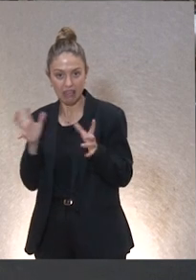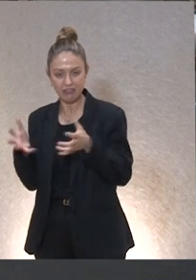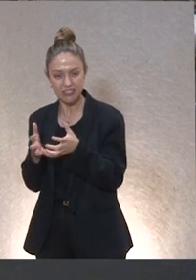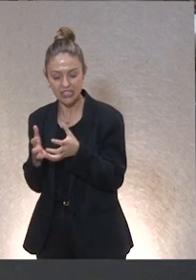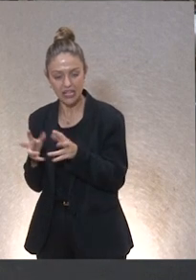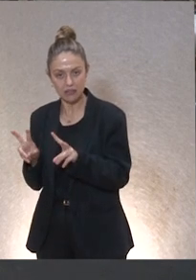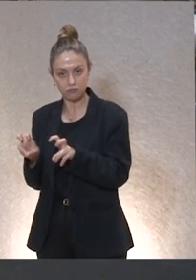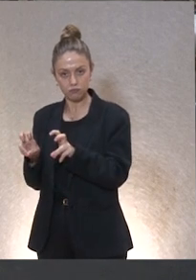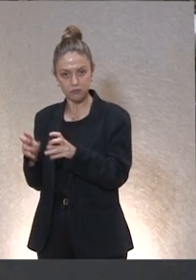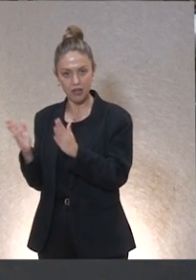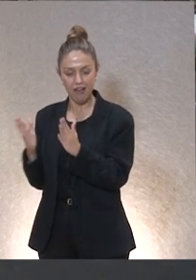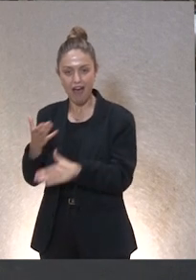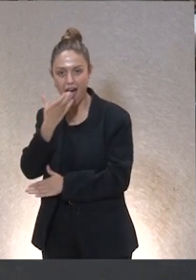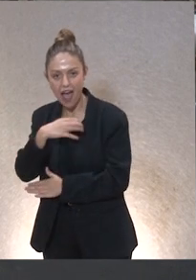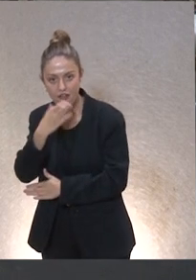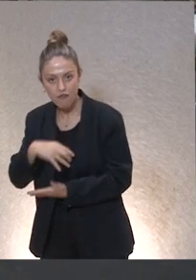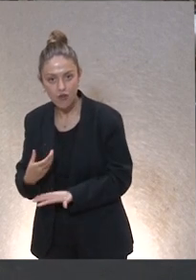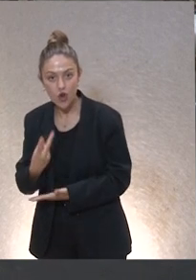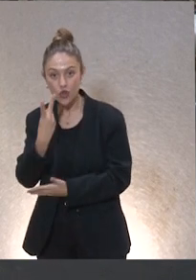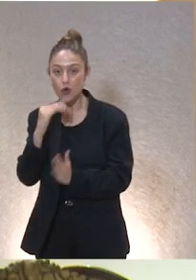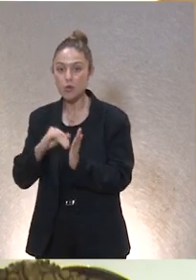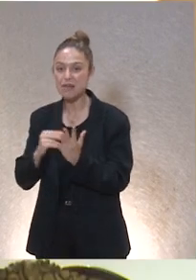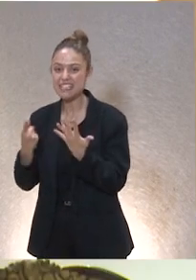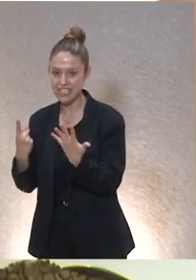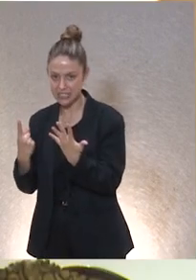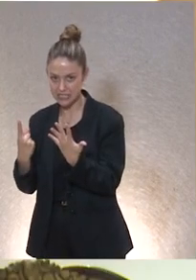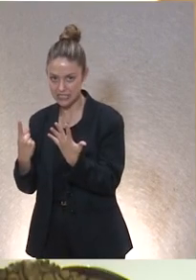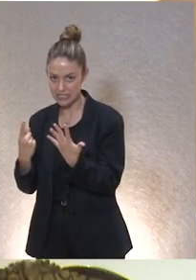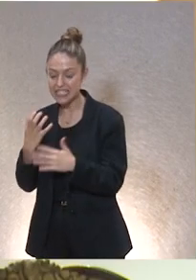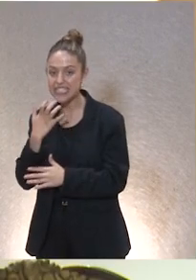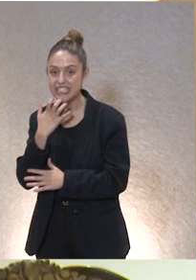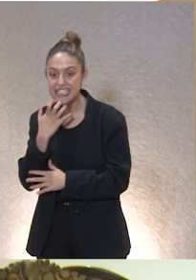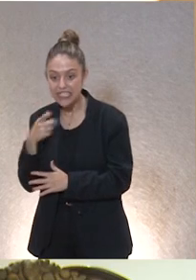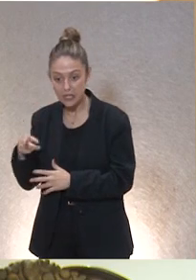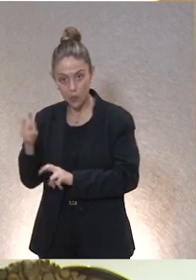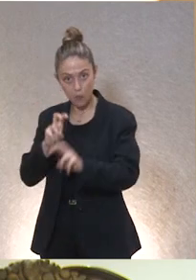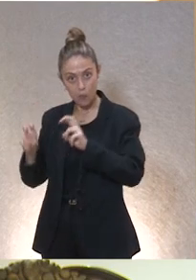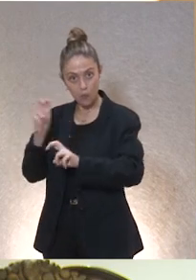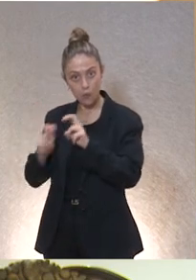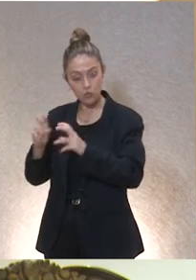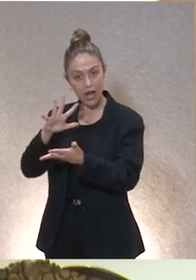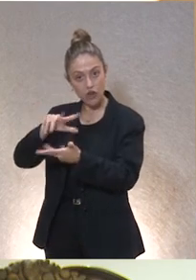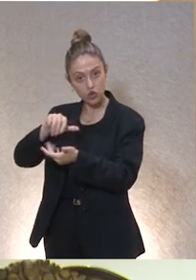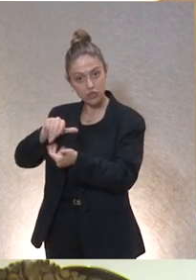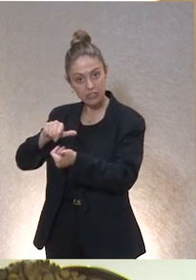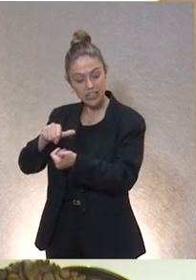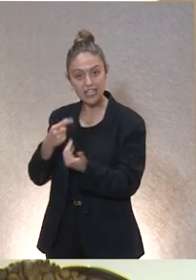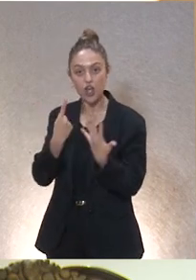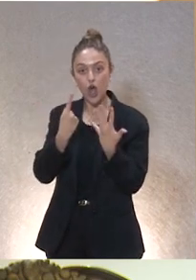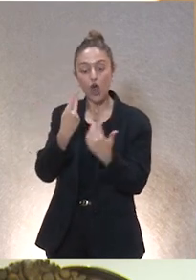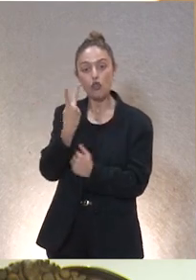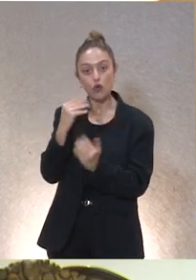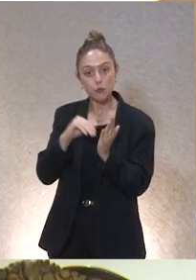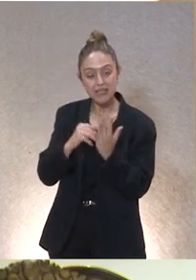en la era del iPhone año 2006 si ustedes miran las cosas que pasaron entre el año 2006 y 2007